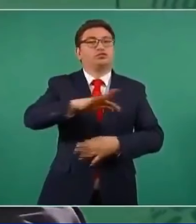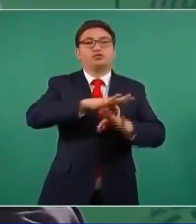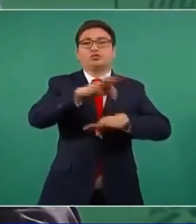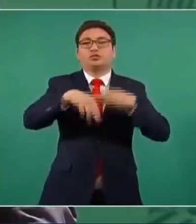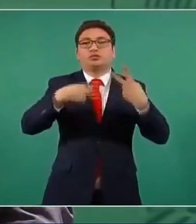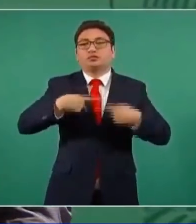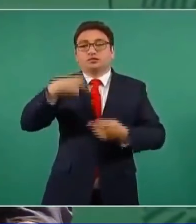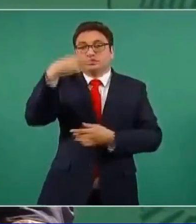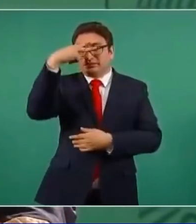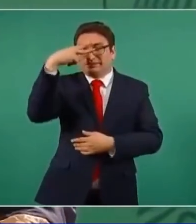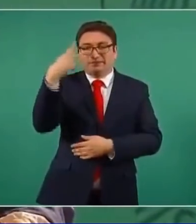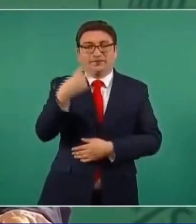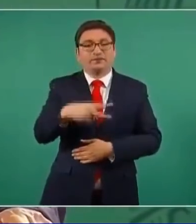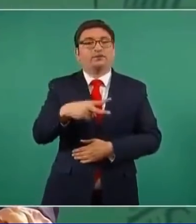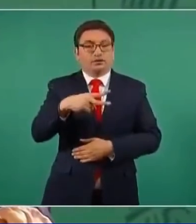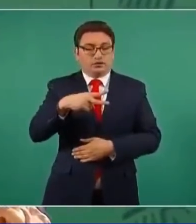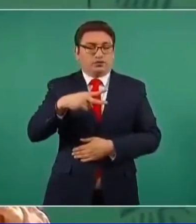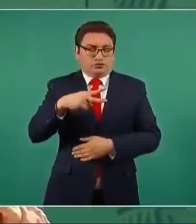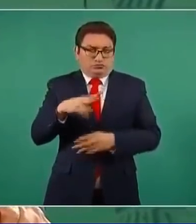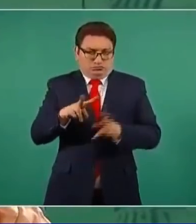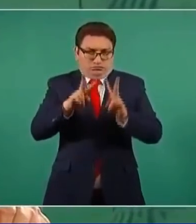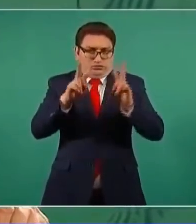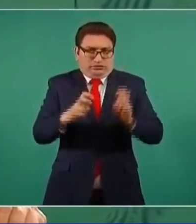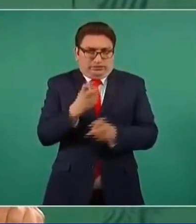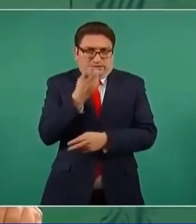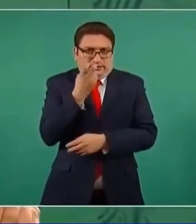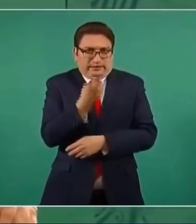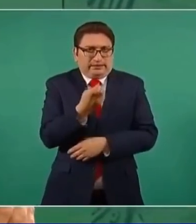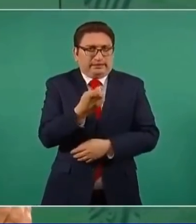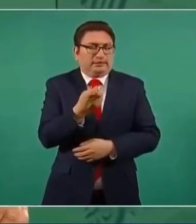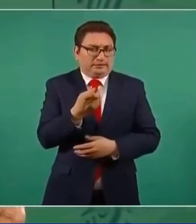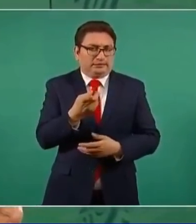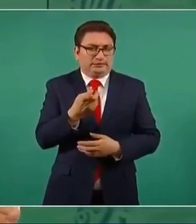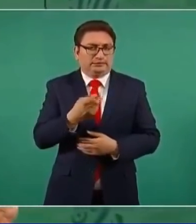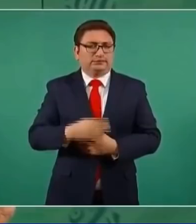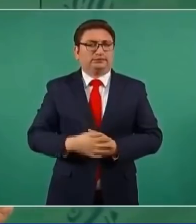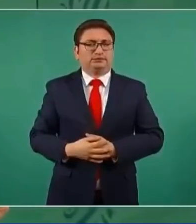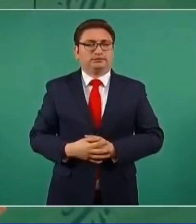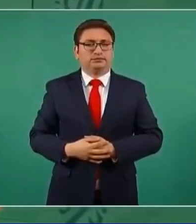mexicanos tratemos el tema.